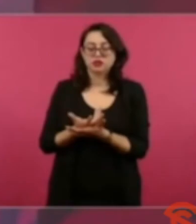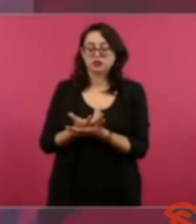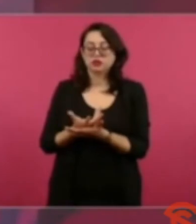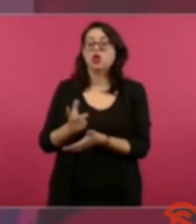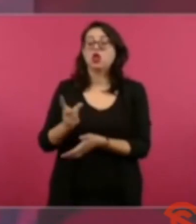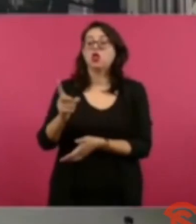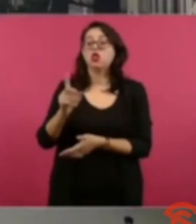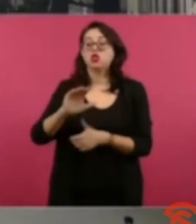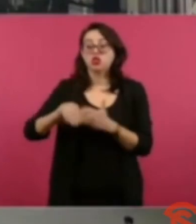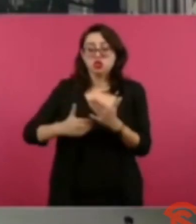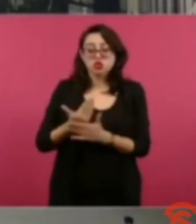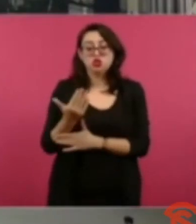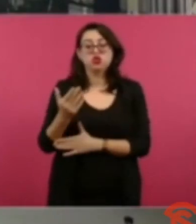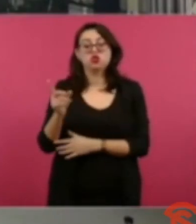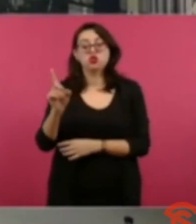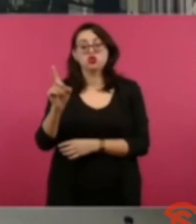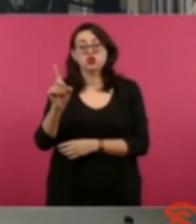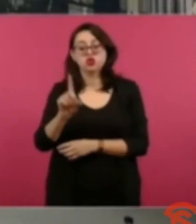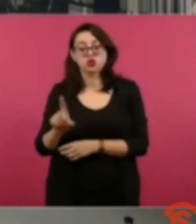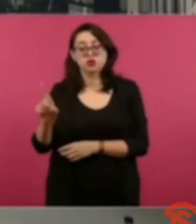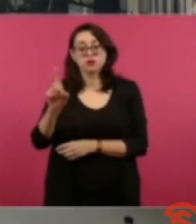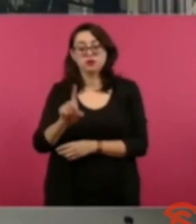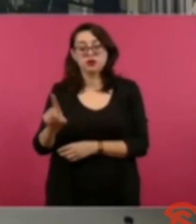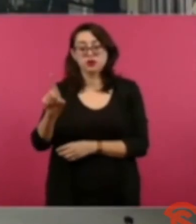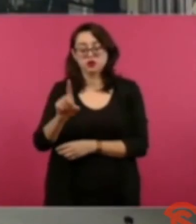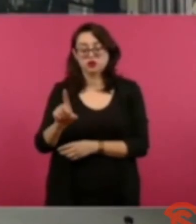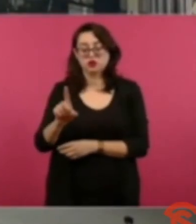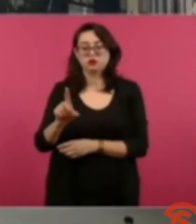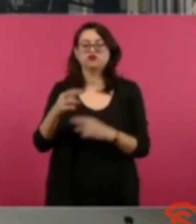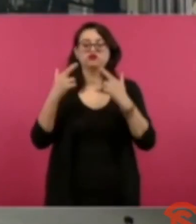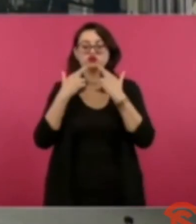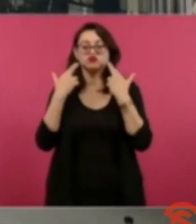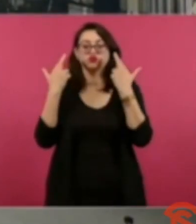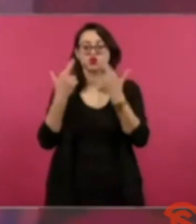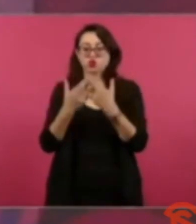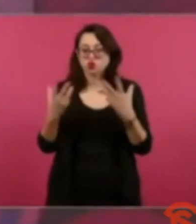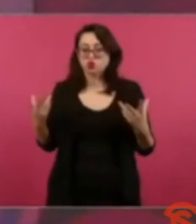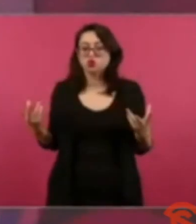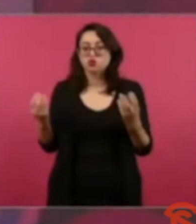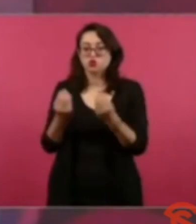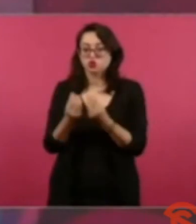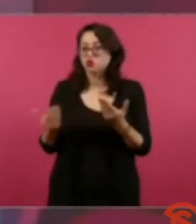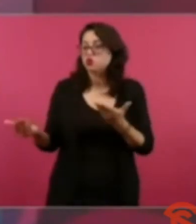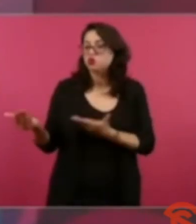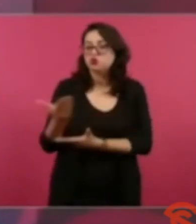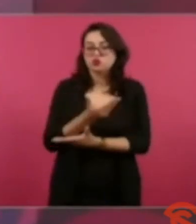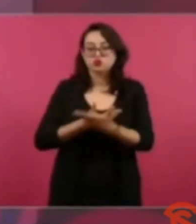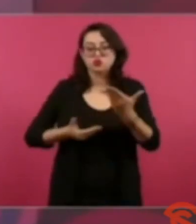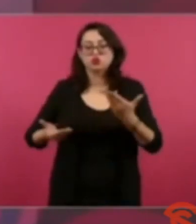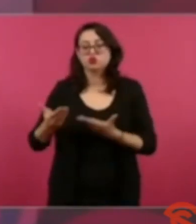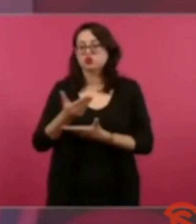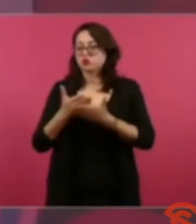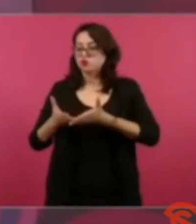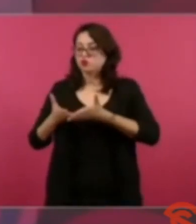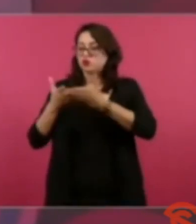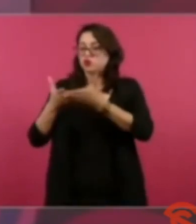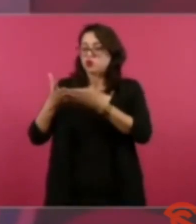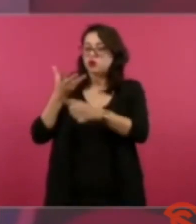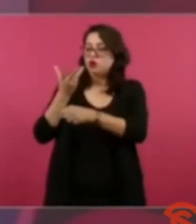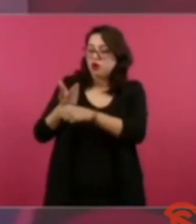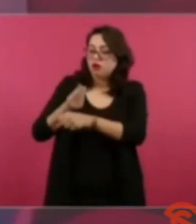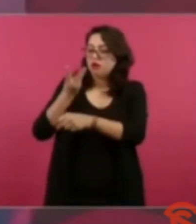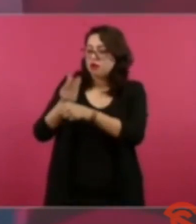domingo, tenemos reunión en el puerto de Coatzacoalcos, que se está también rehabilitando y